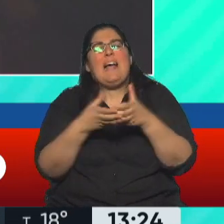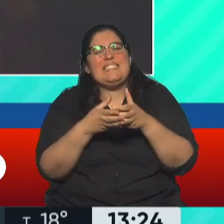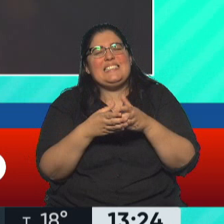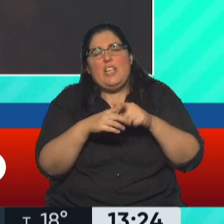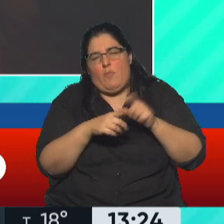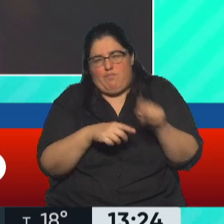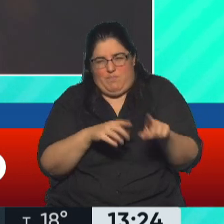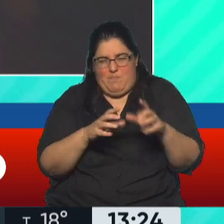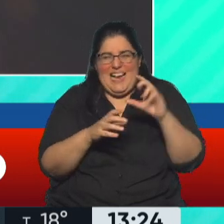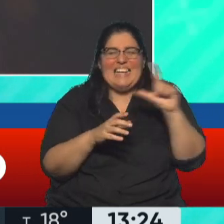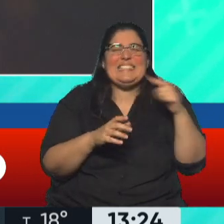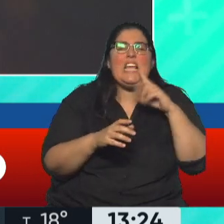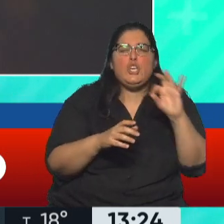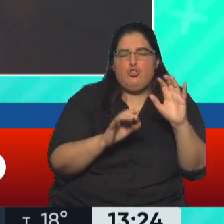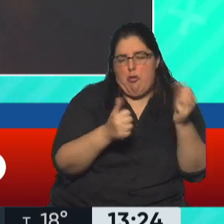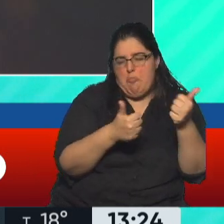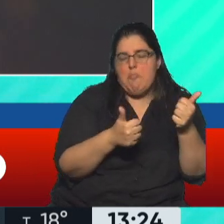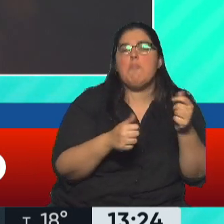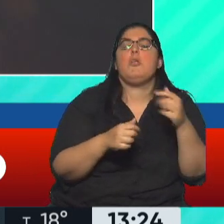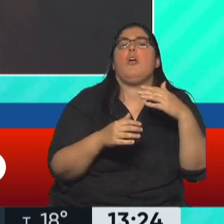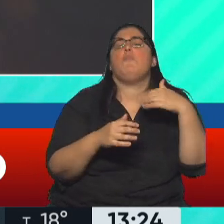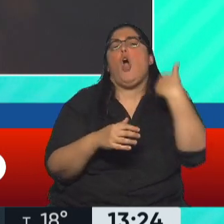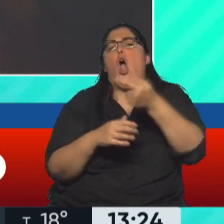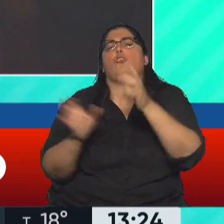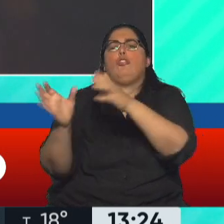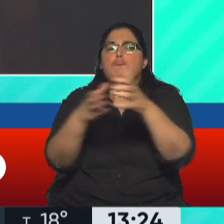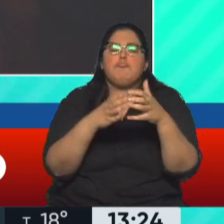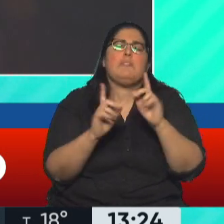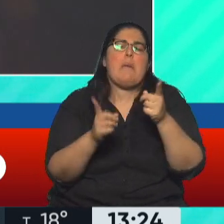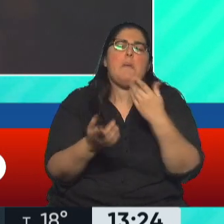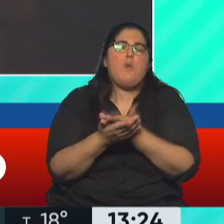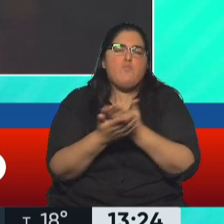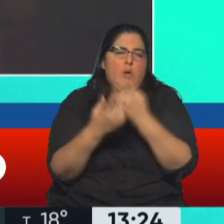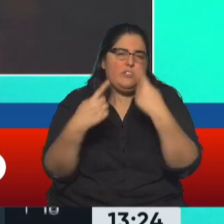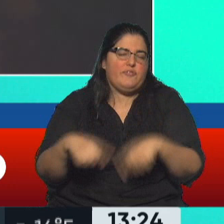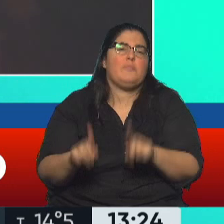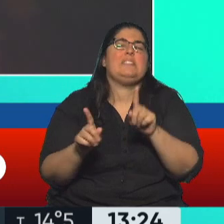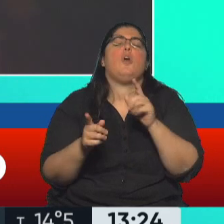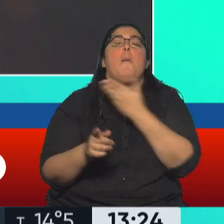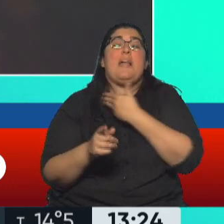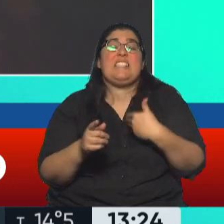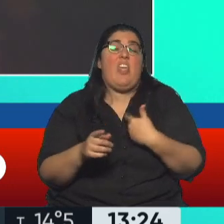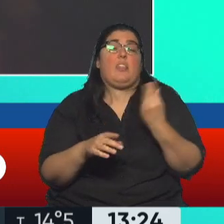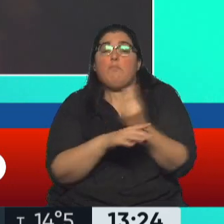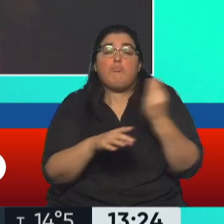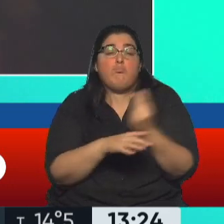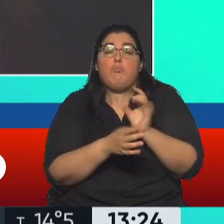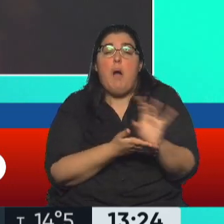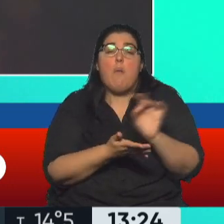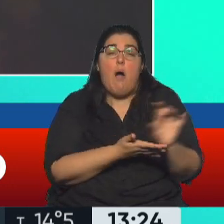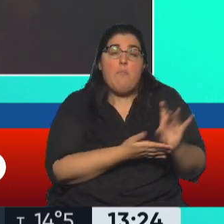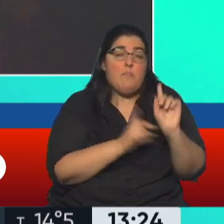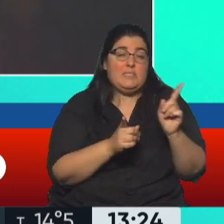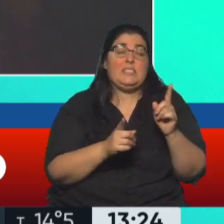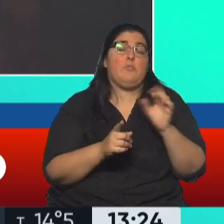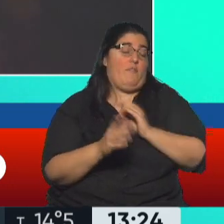hay distintos espacios políticos que han planteado después de esa seguidilla de presidentes que tuvieron a fines del año pasado,